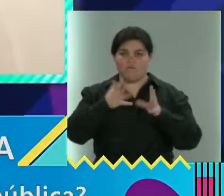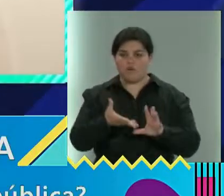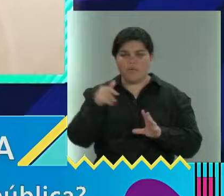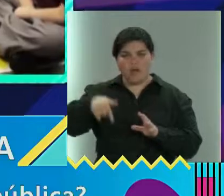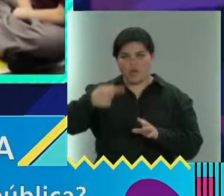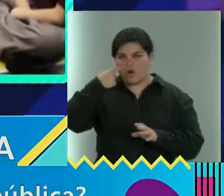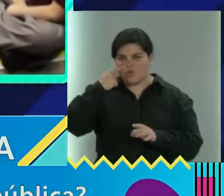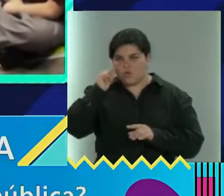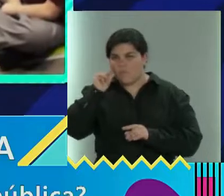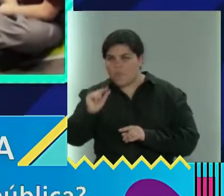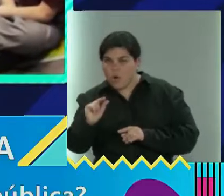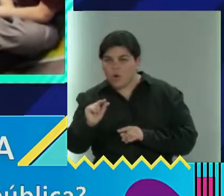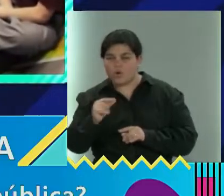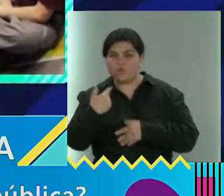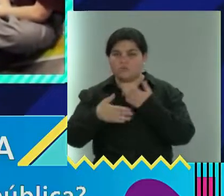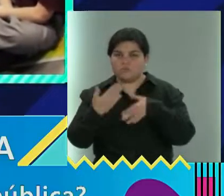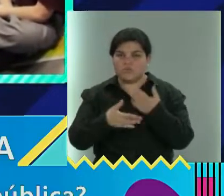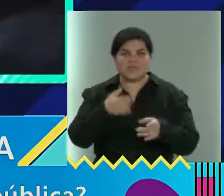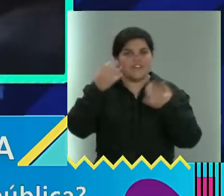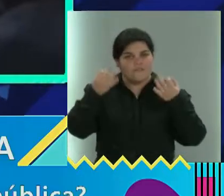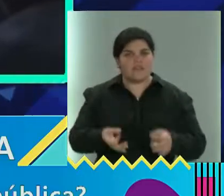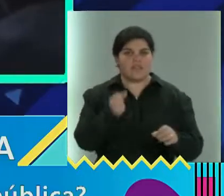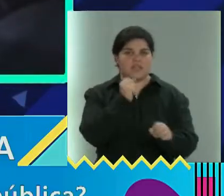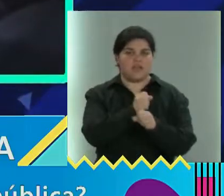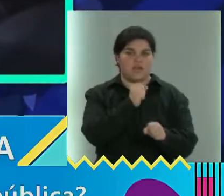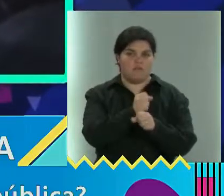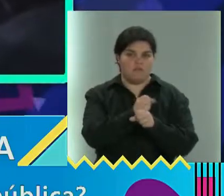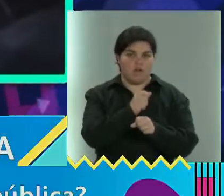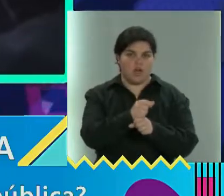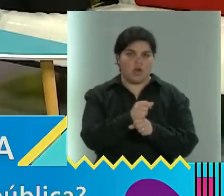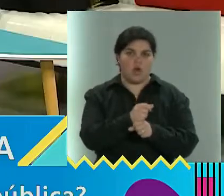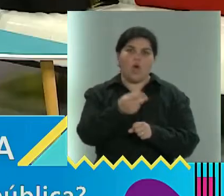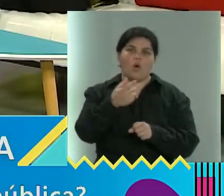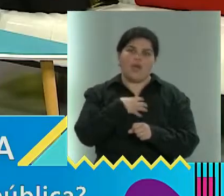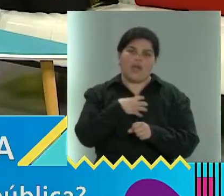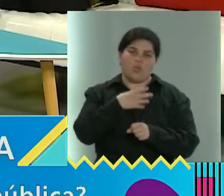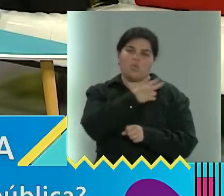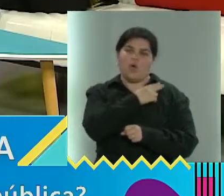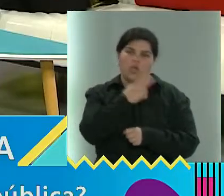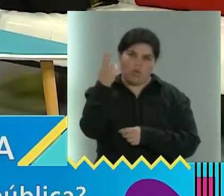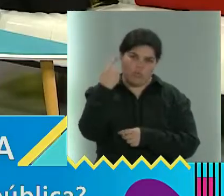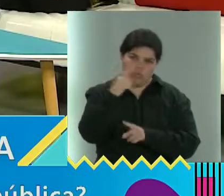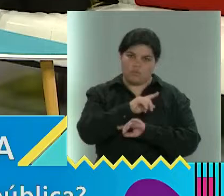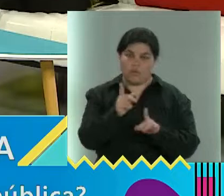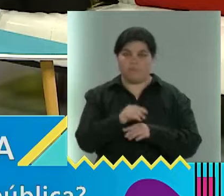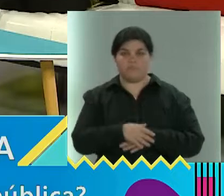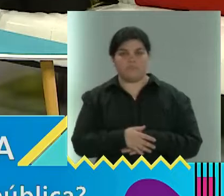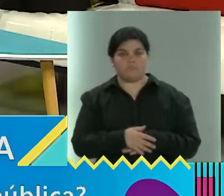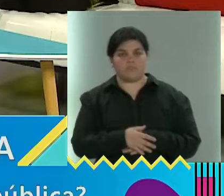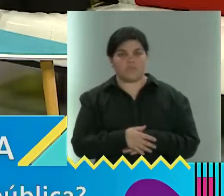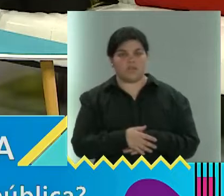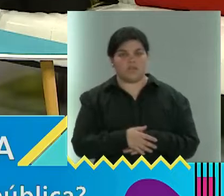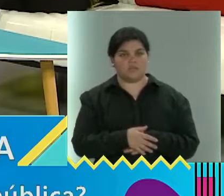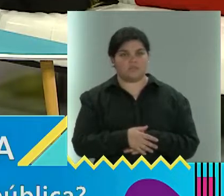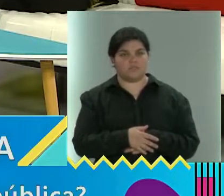trabajo que no son estrictamente el empleo en relación de dependencia. Perfecto. Lo vamos a amplificar un poco, si bien ya estamos mencionando la